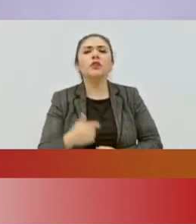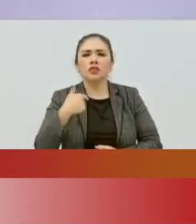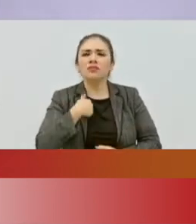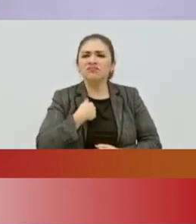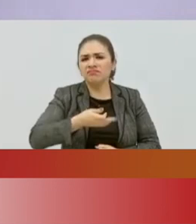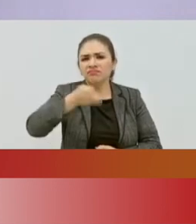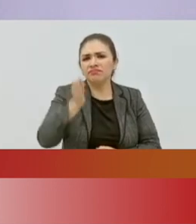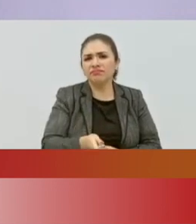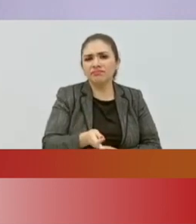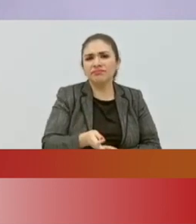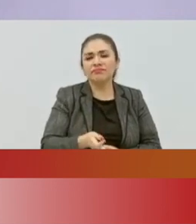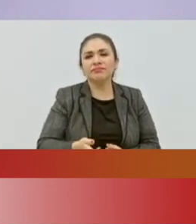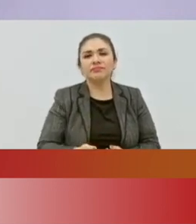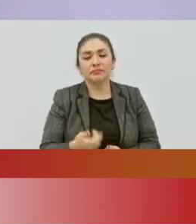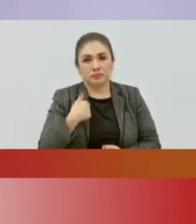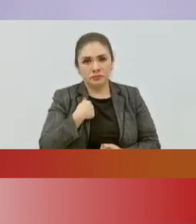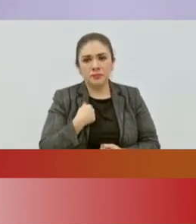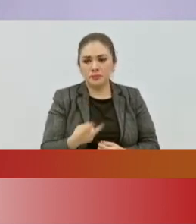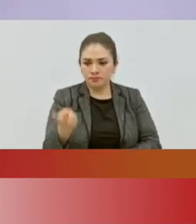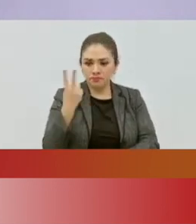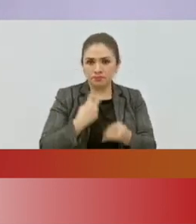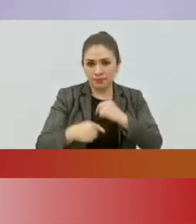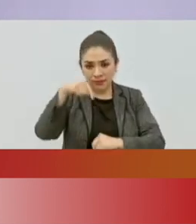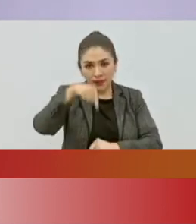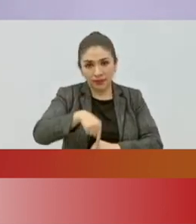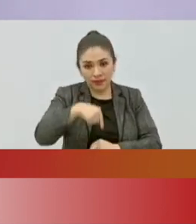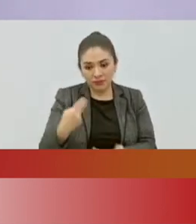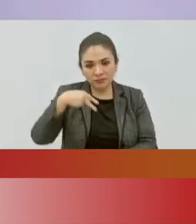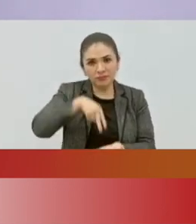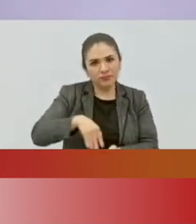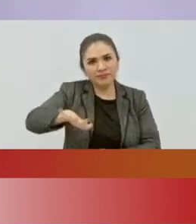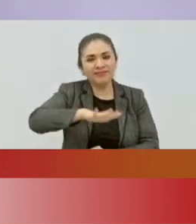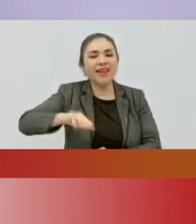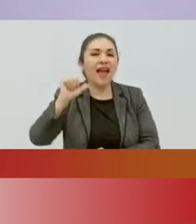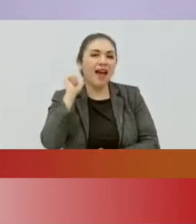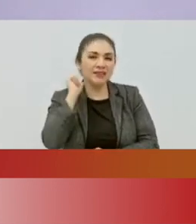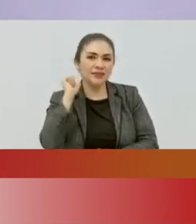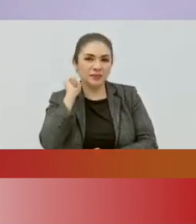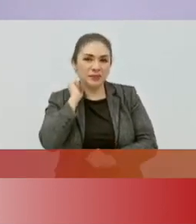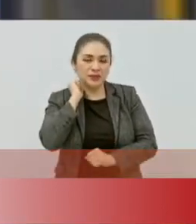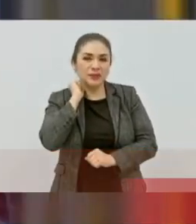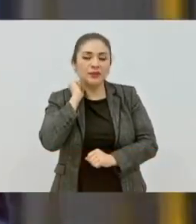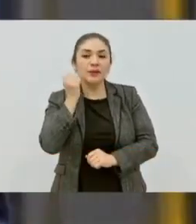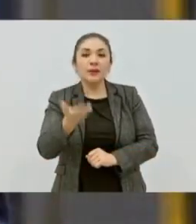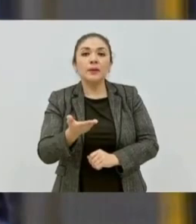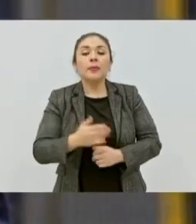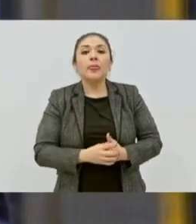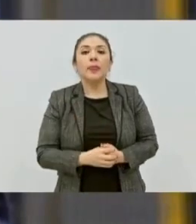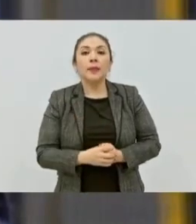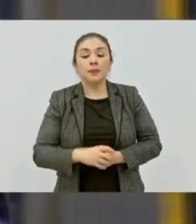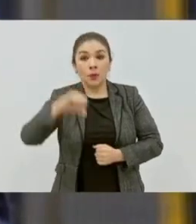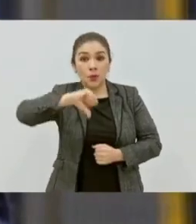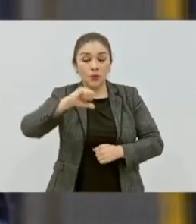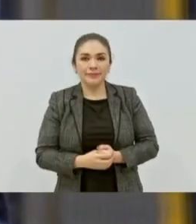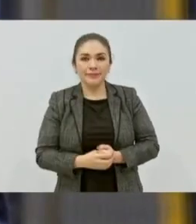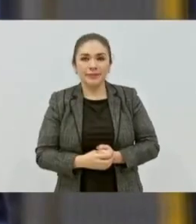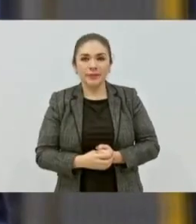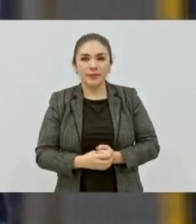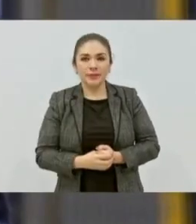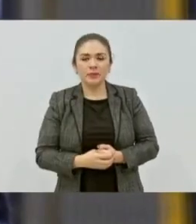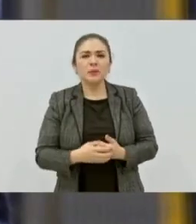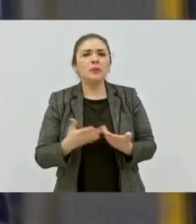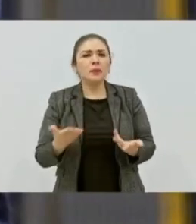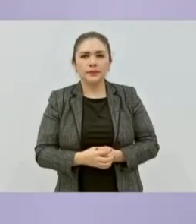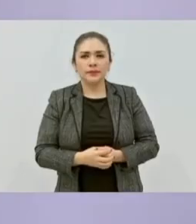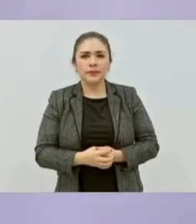acepté estar aquí en Azcapotzalco en este día